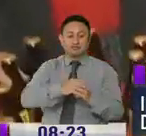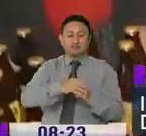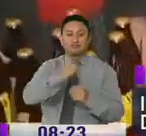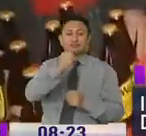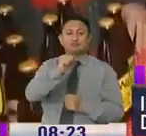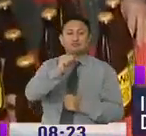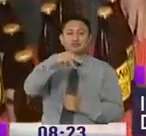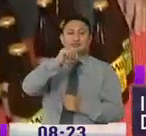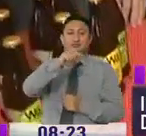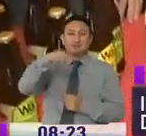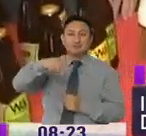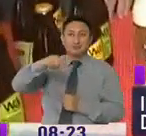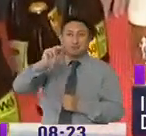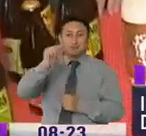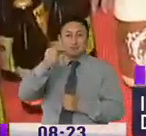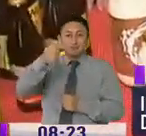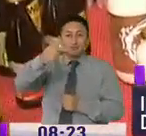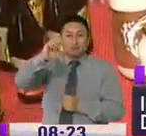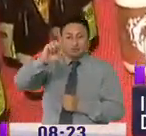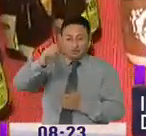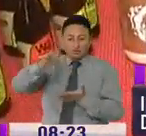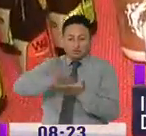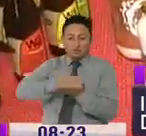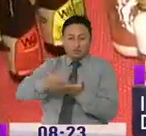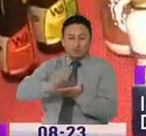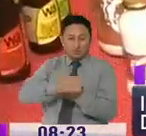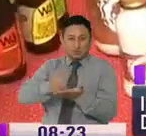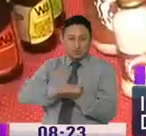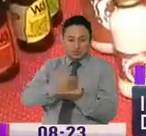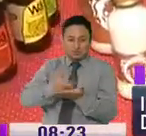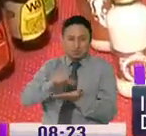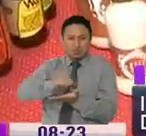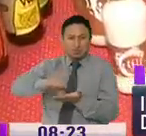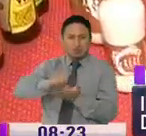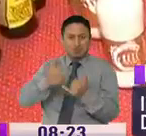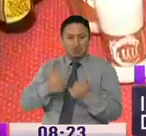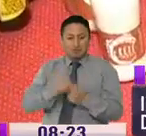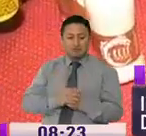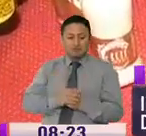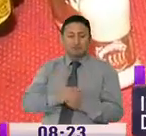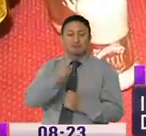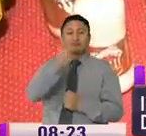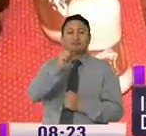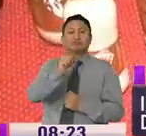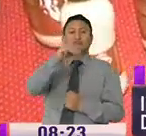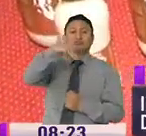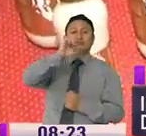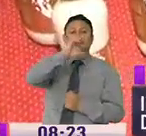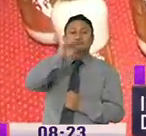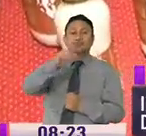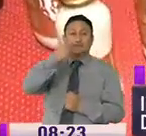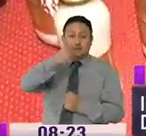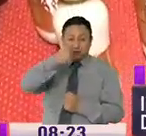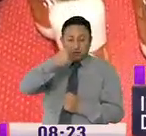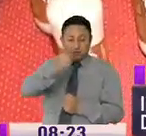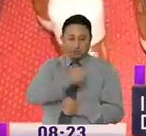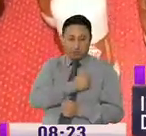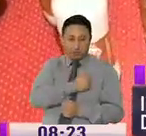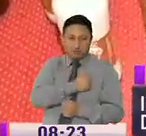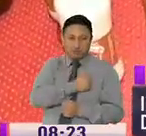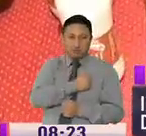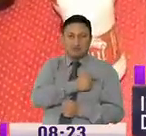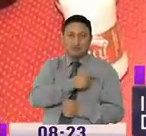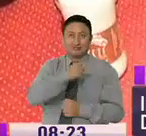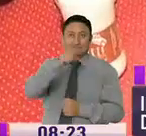una mantequilla deslactosada, básicamente, que es un aceite sumamente saludable. Las pepas de sambo es una receta original mía y tostadas en